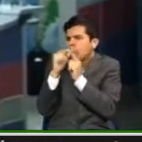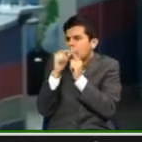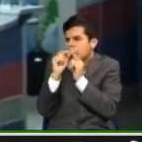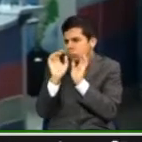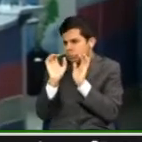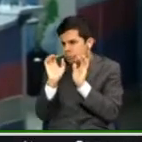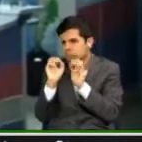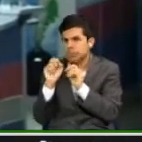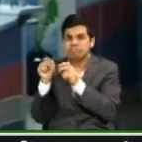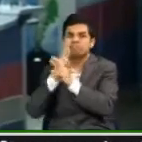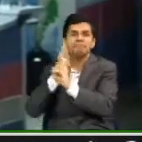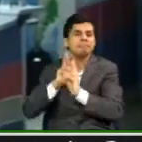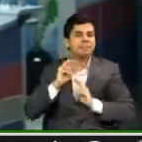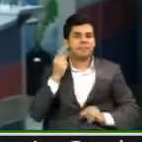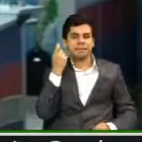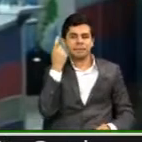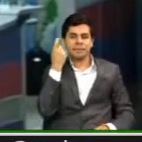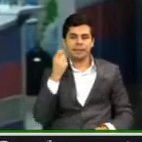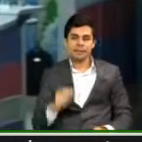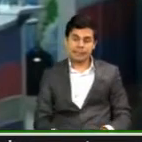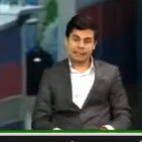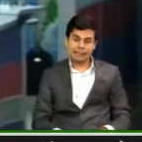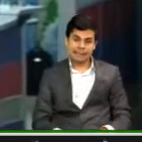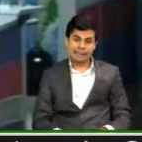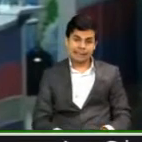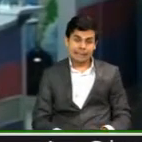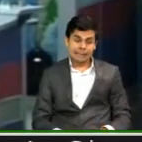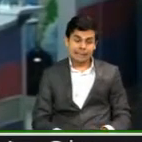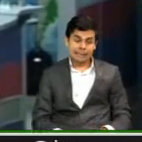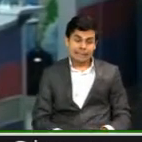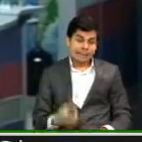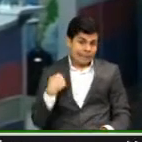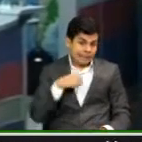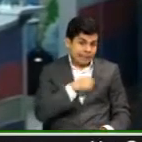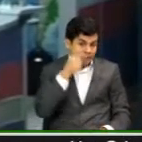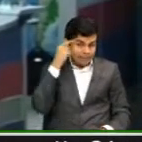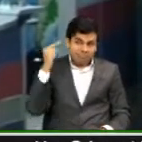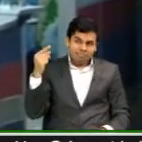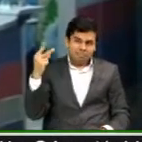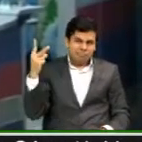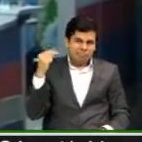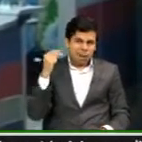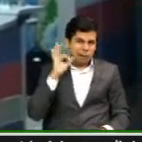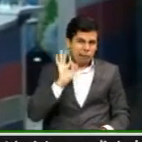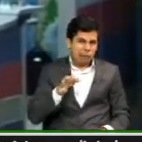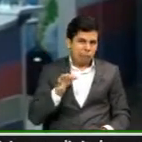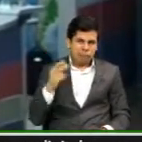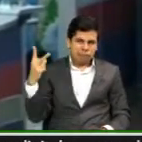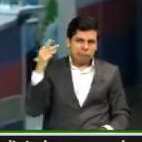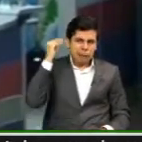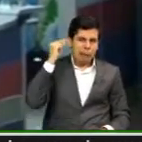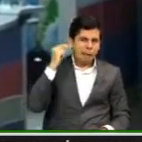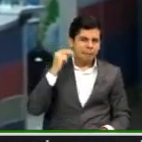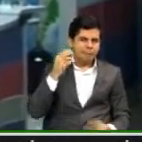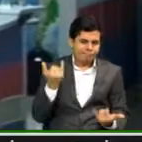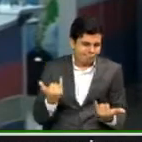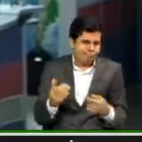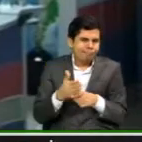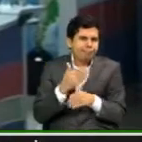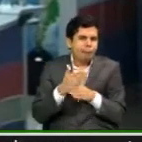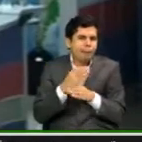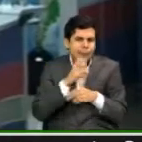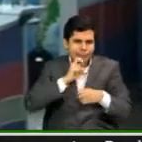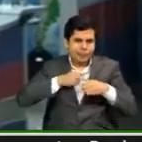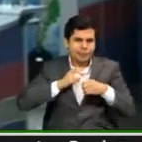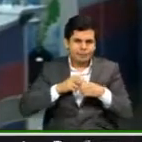por parte de las autoridades venezolanas. Creemos que no es posible, puesto que todo lo que está pasando pues da la sensación de que